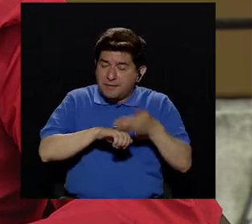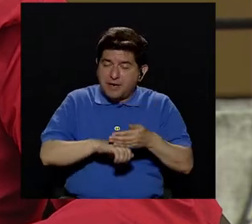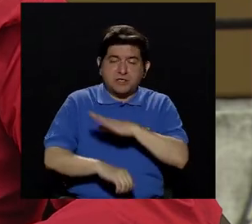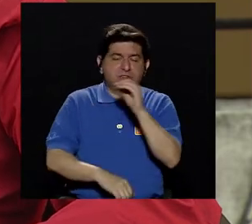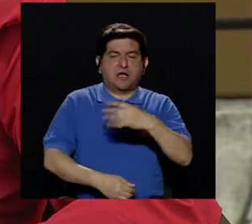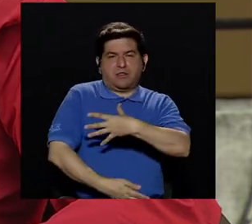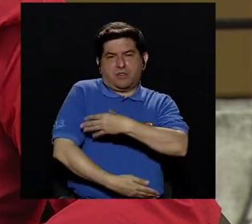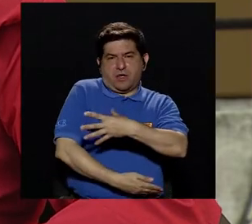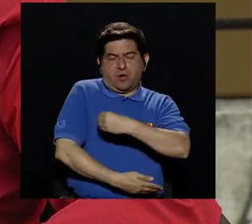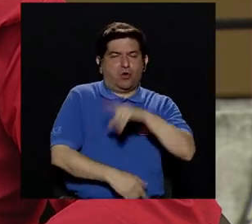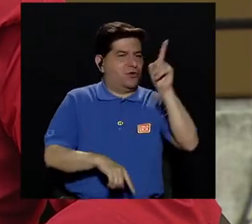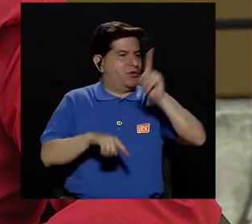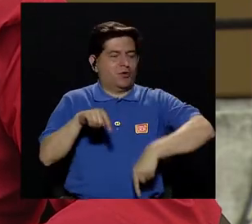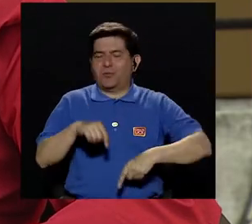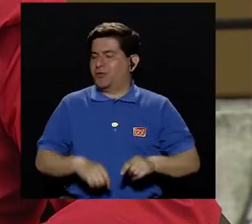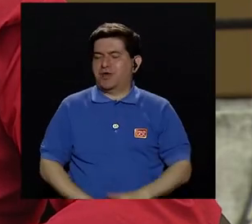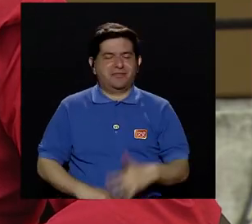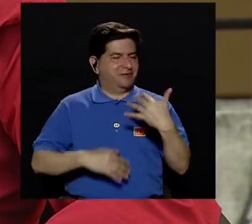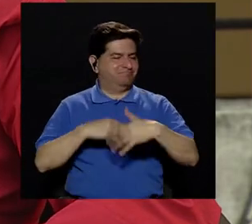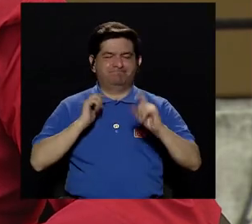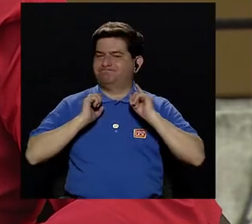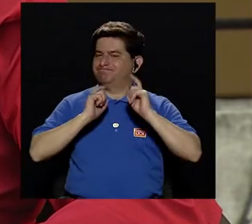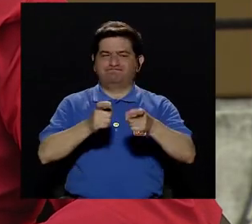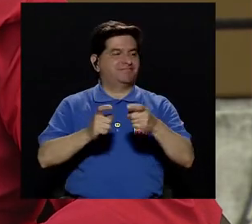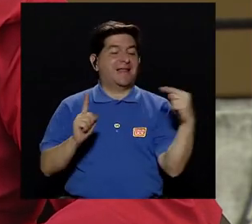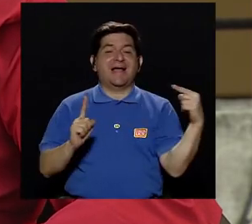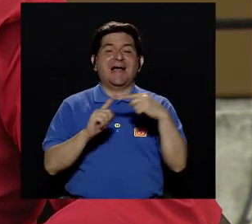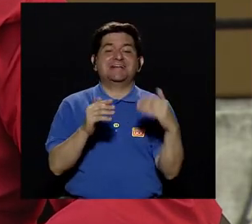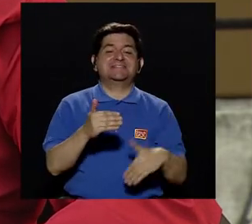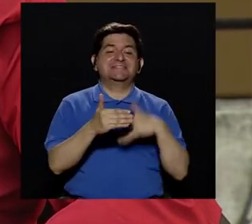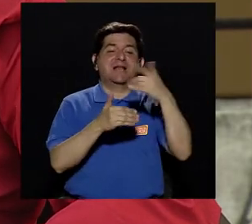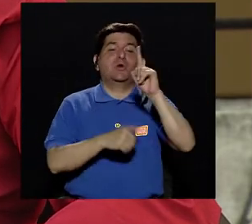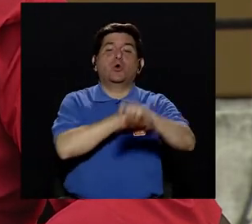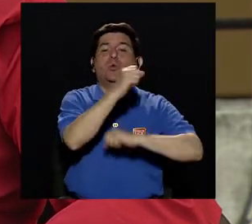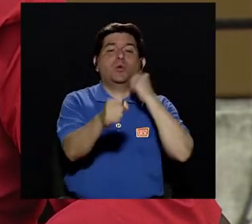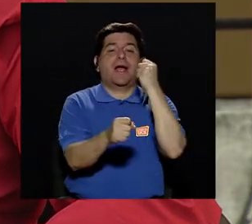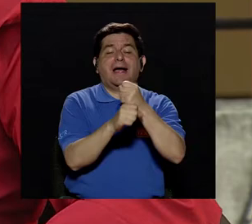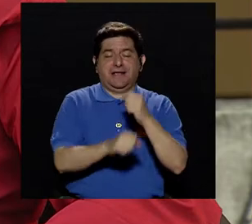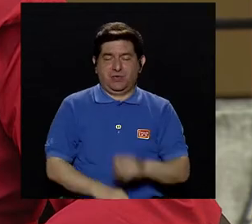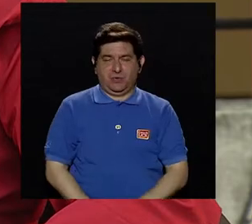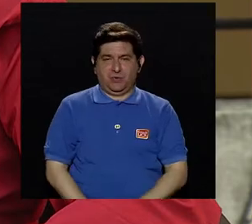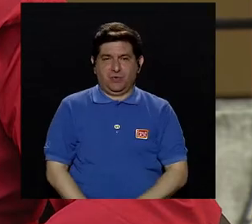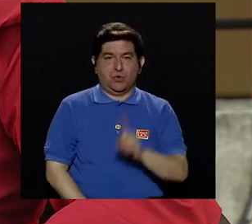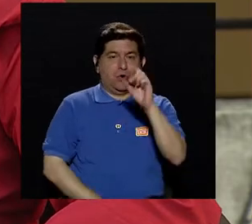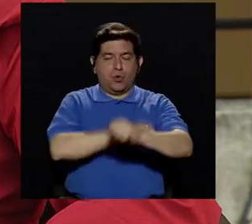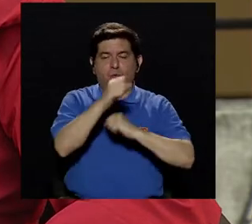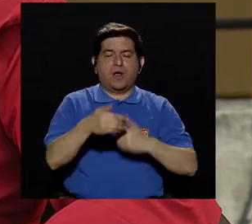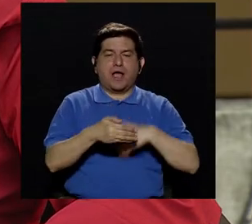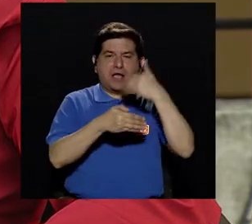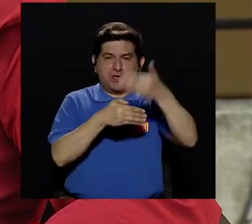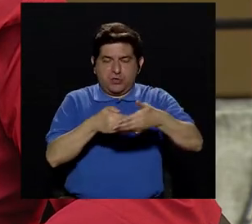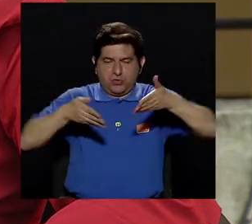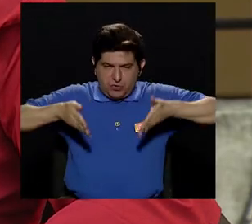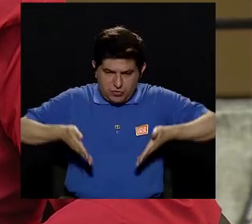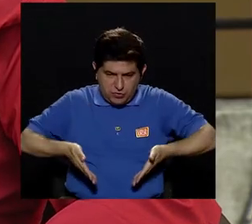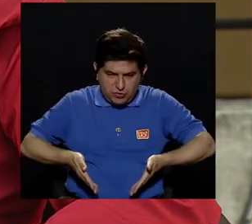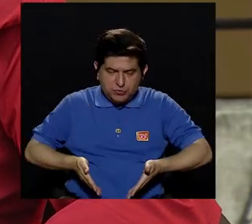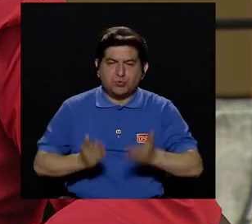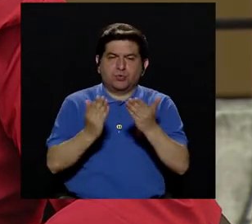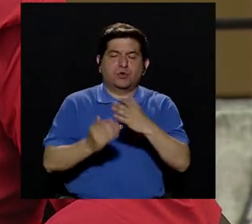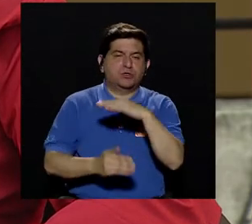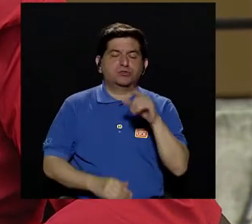o en periodo de lactancia, no puede donar hasta posteriormente un año después del parto o un año después de que